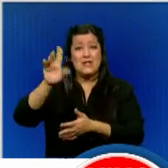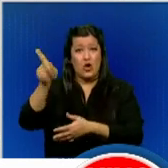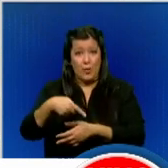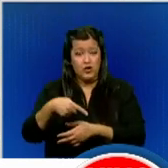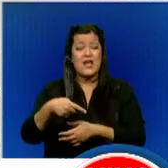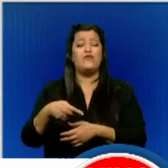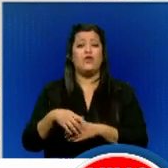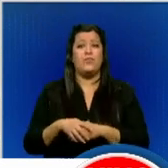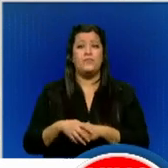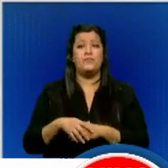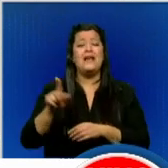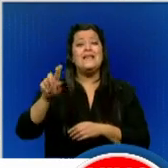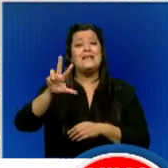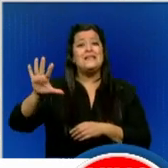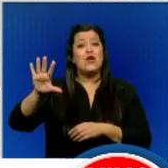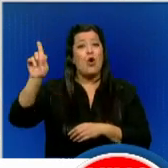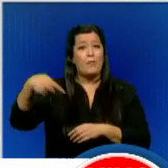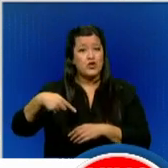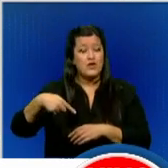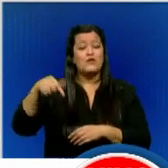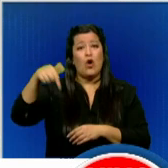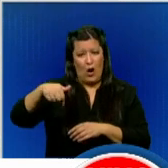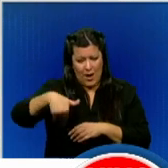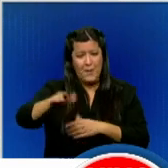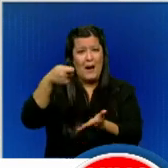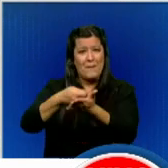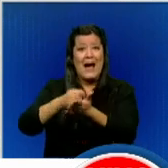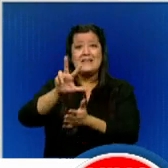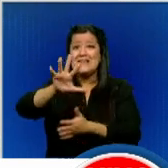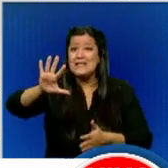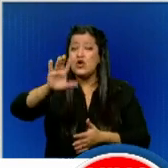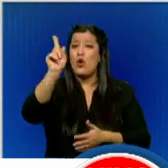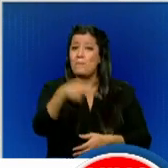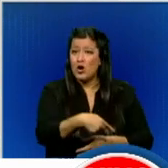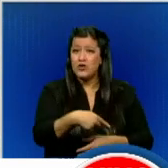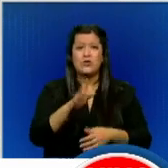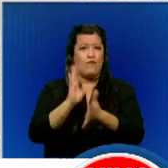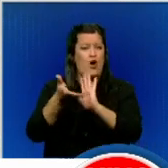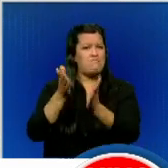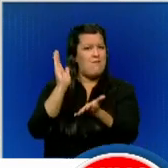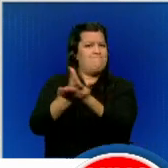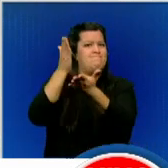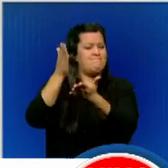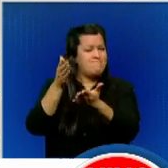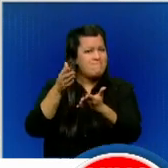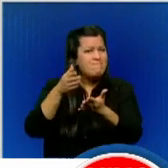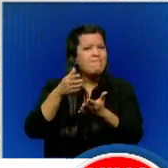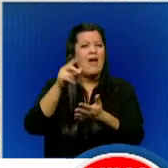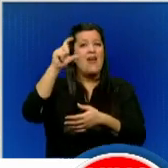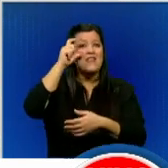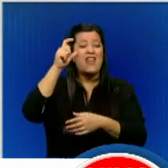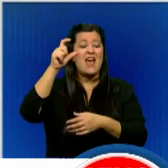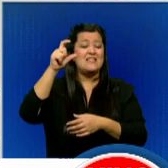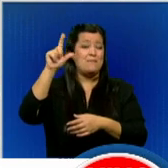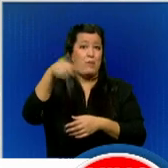reinversión de utilidades y 35% ahora van a pagar 35 por ciento se hace castiga la reinversión de utilidades 10 puntos respecto a la estaba